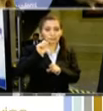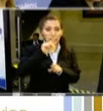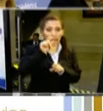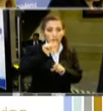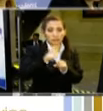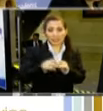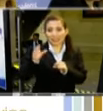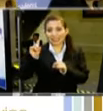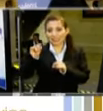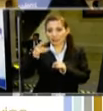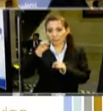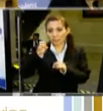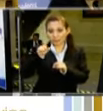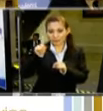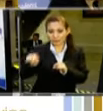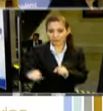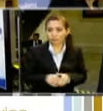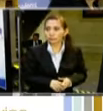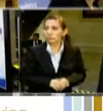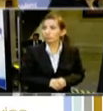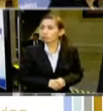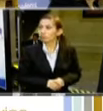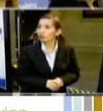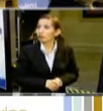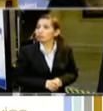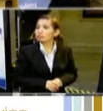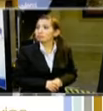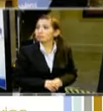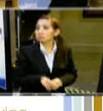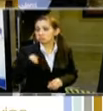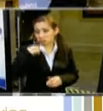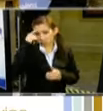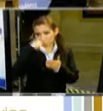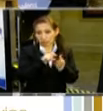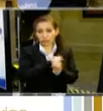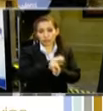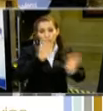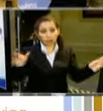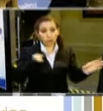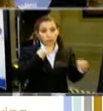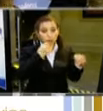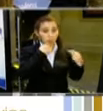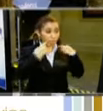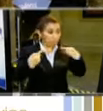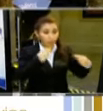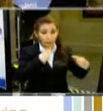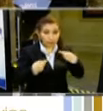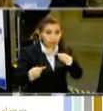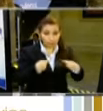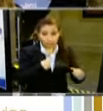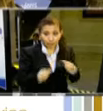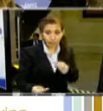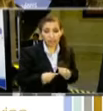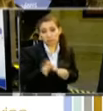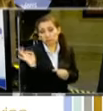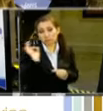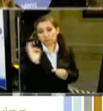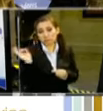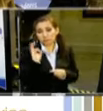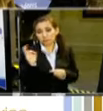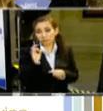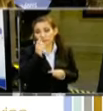canciller Derbez. Creo que quedó claro y no está mucho a discusión, salvo lo que Ileana tenga que